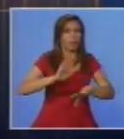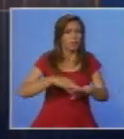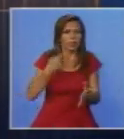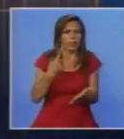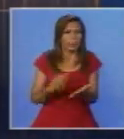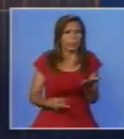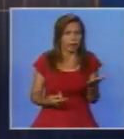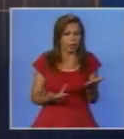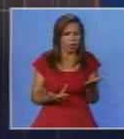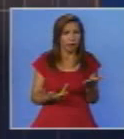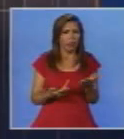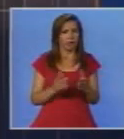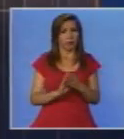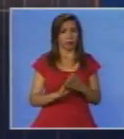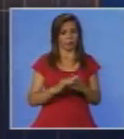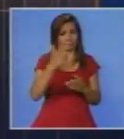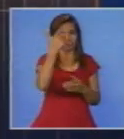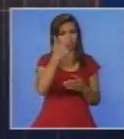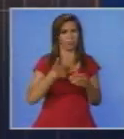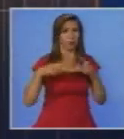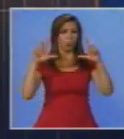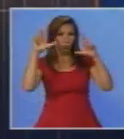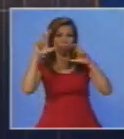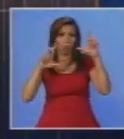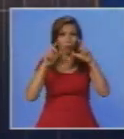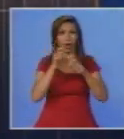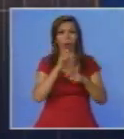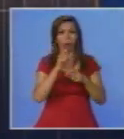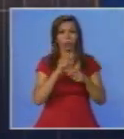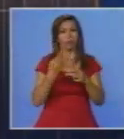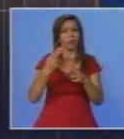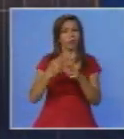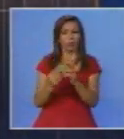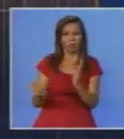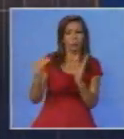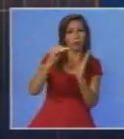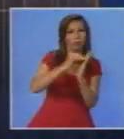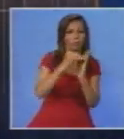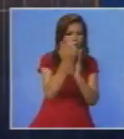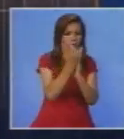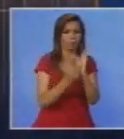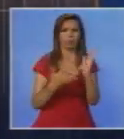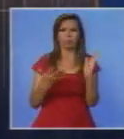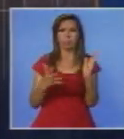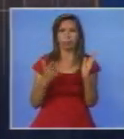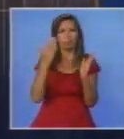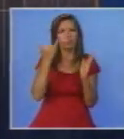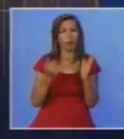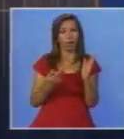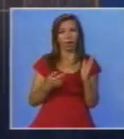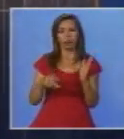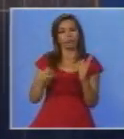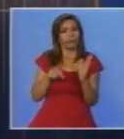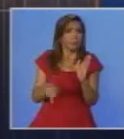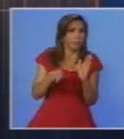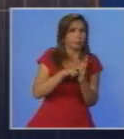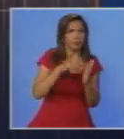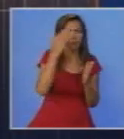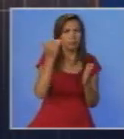cual el fotoperiodista Paul Navarrete no fue registrado por la compañía y por qué el piloto permitió su